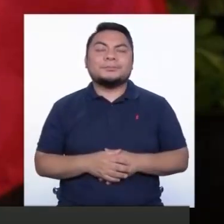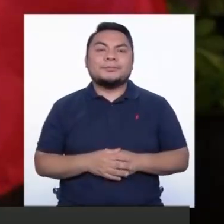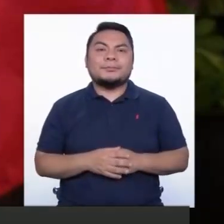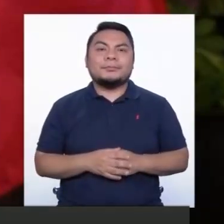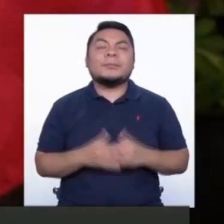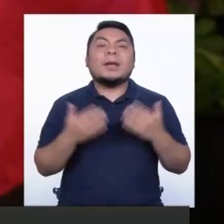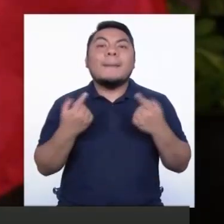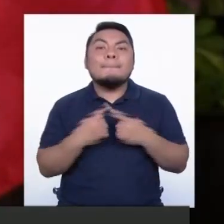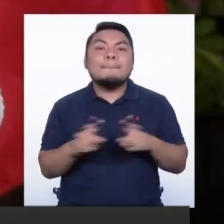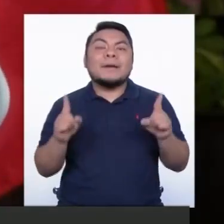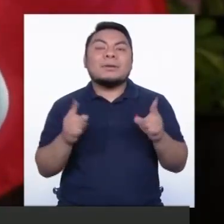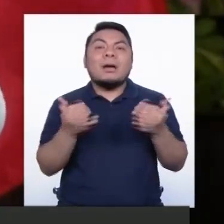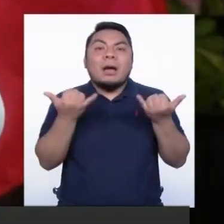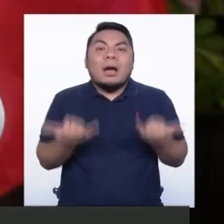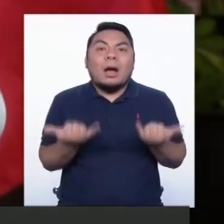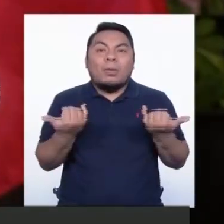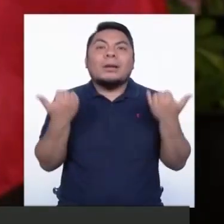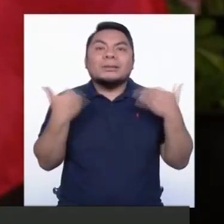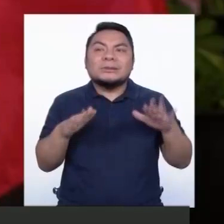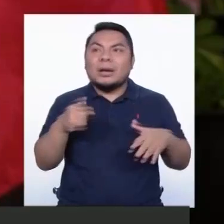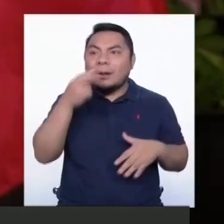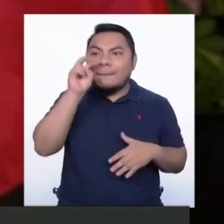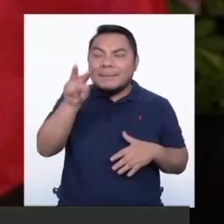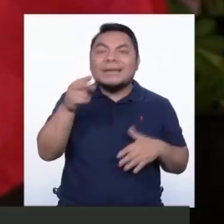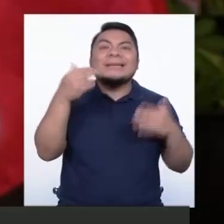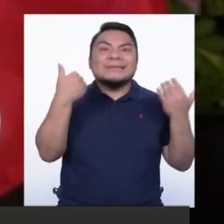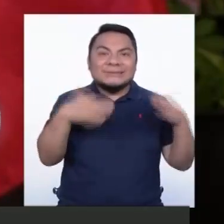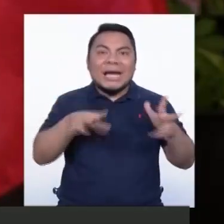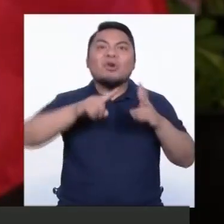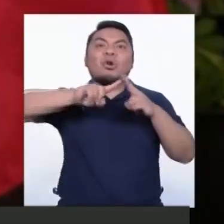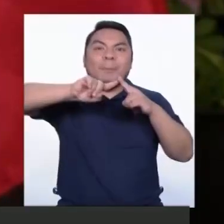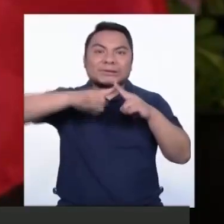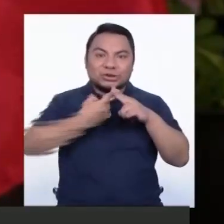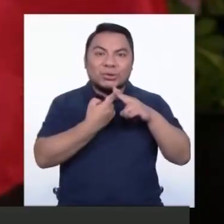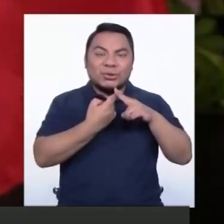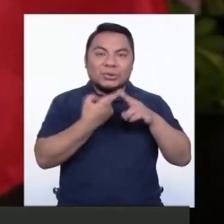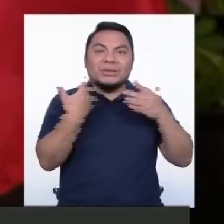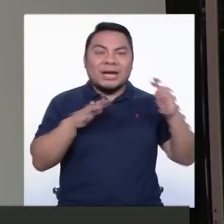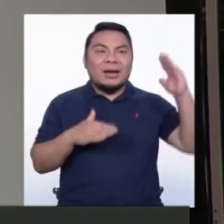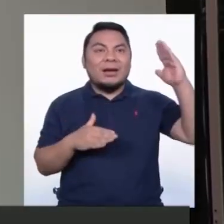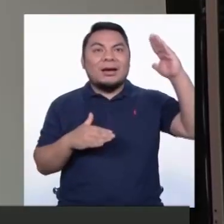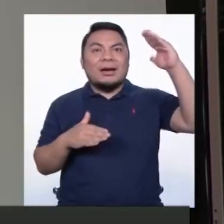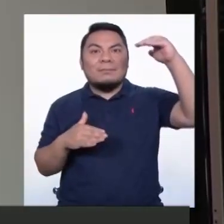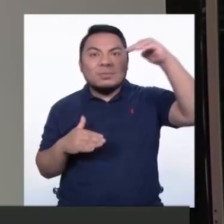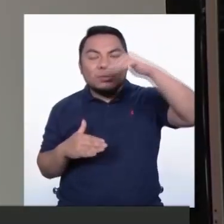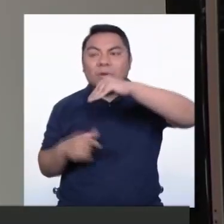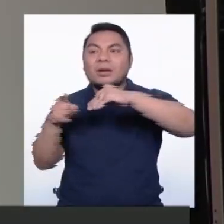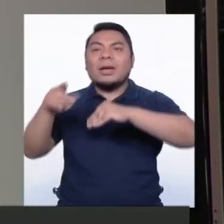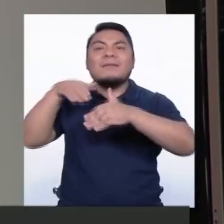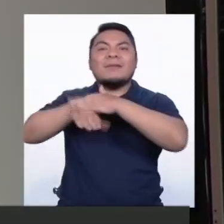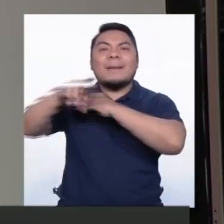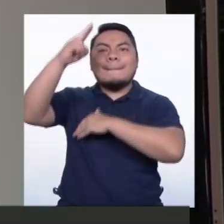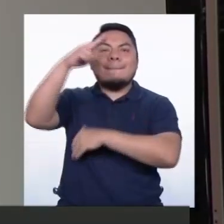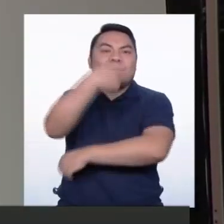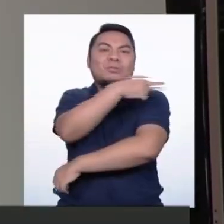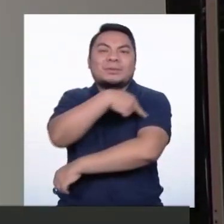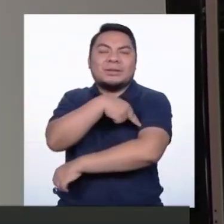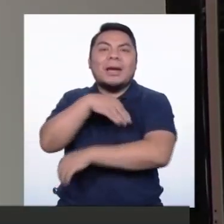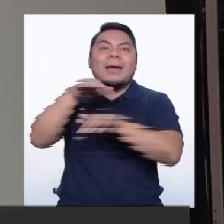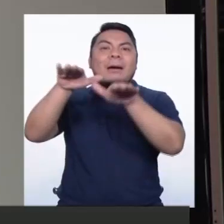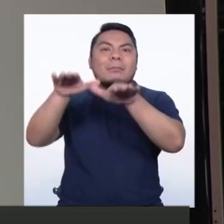COVID-19, pero que ahora ya hay una merma en esta progresión de casos hospitalizados. Si